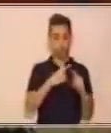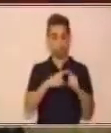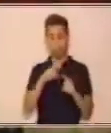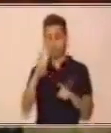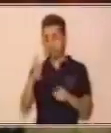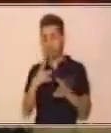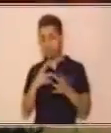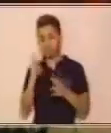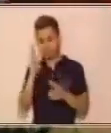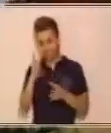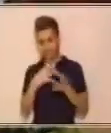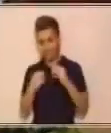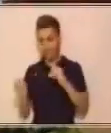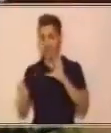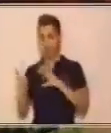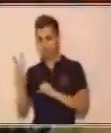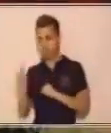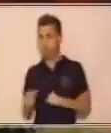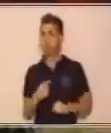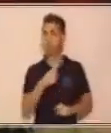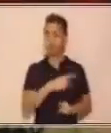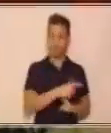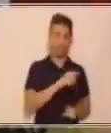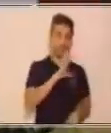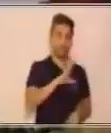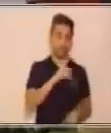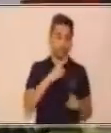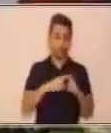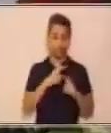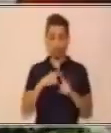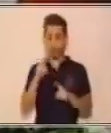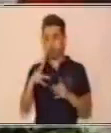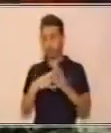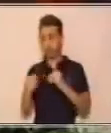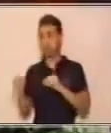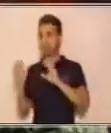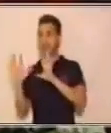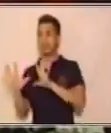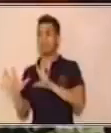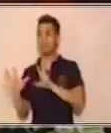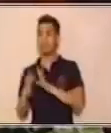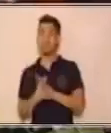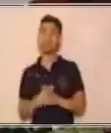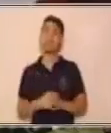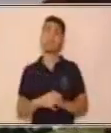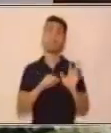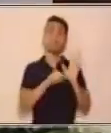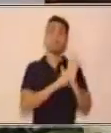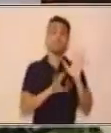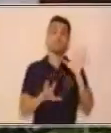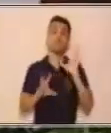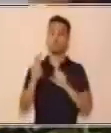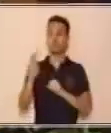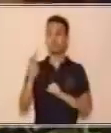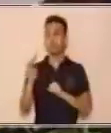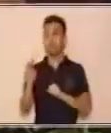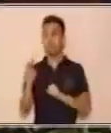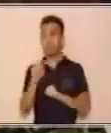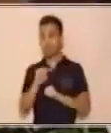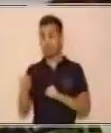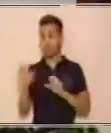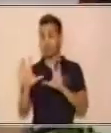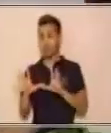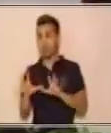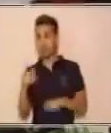12, más por menos es menos, 5 por 2 es 10. Entonces me queda menos 12 décimos, pero si ves